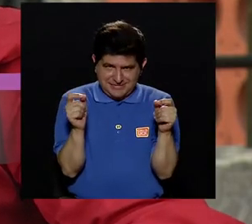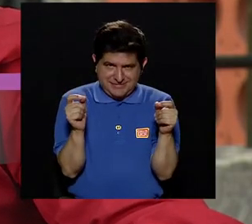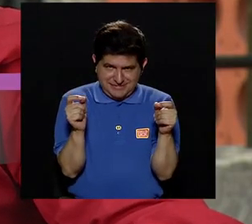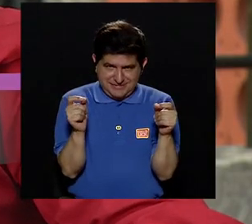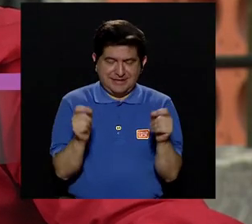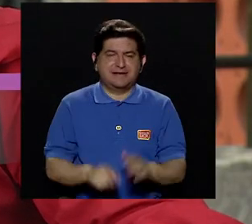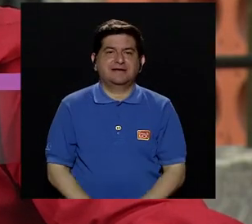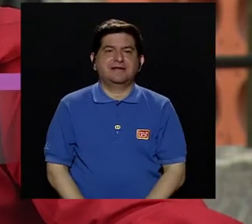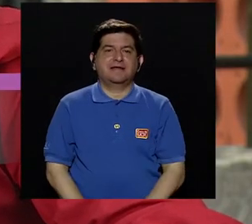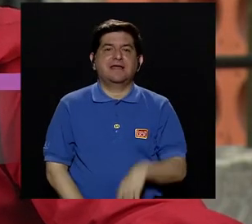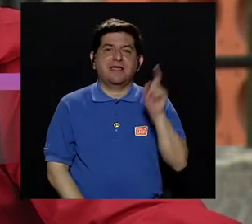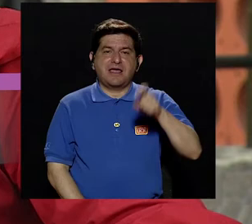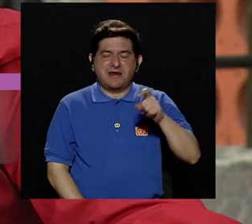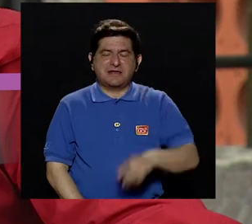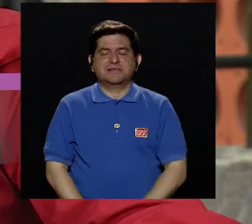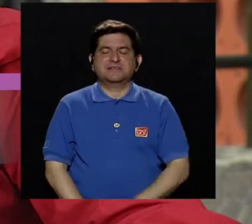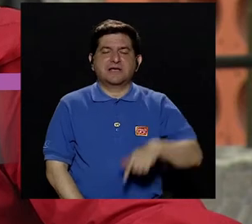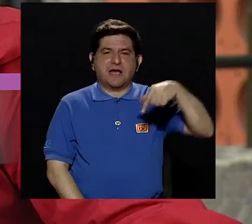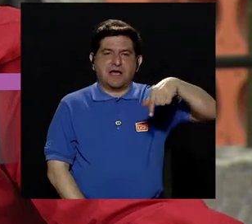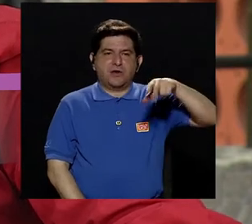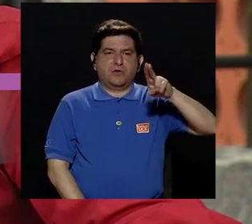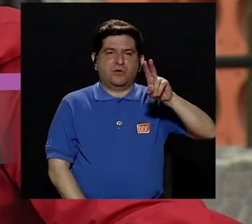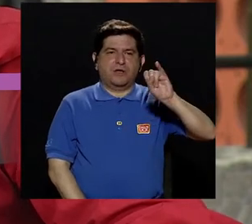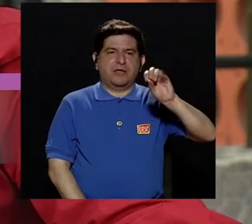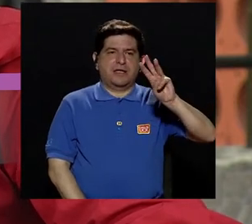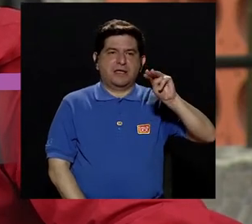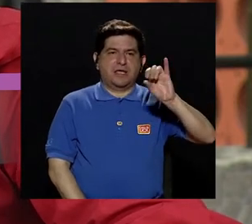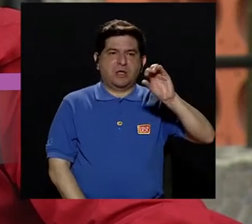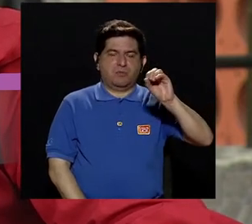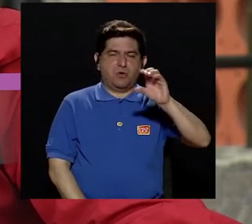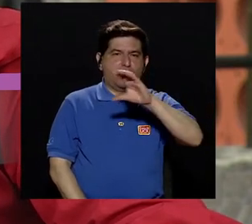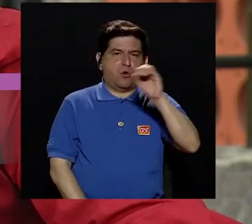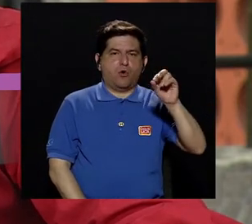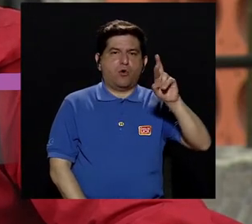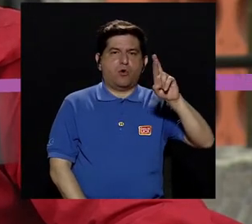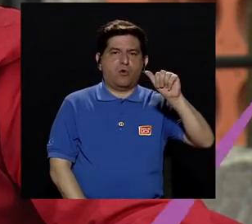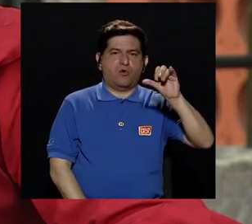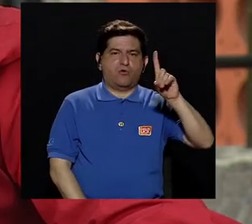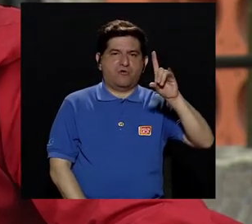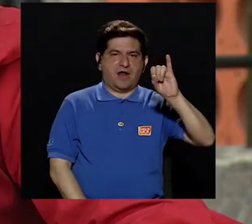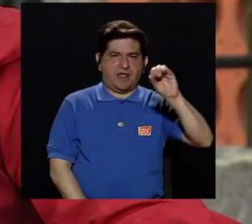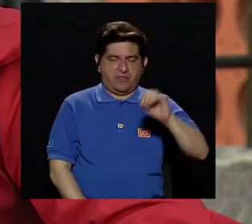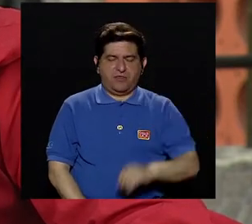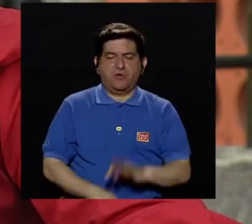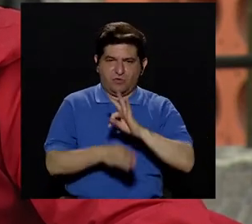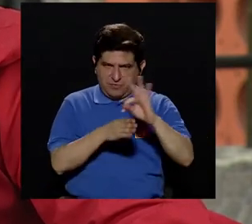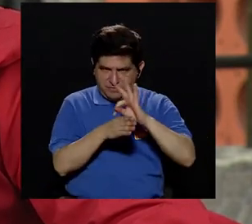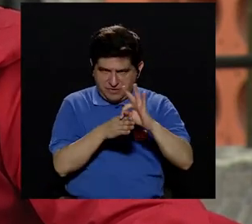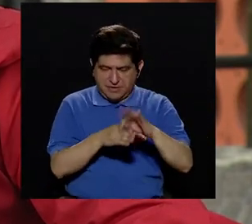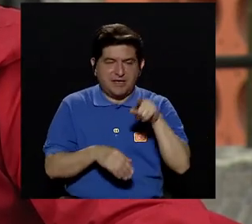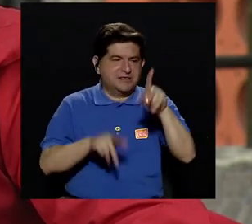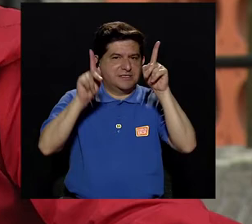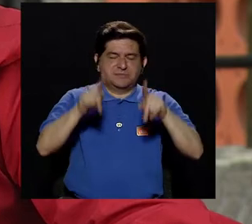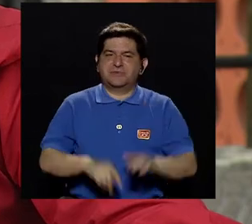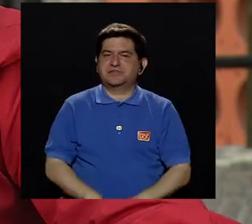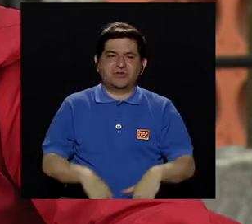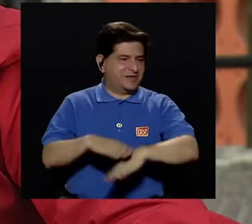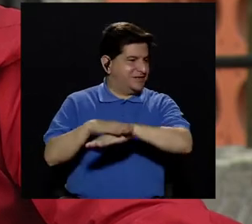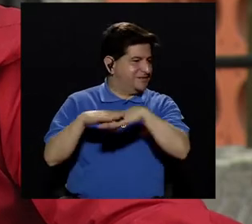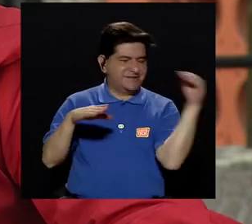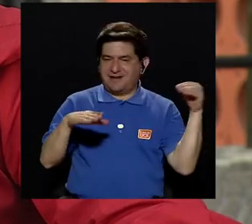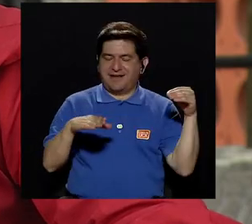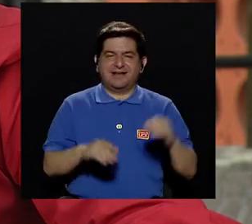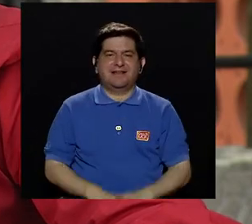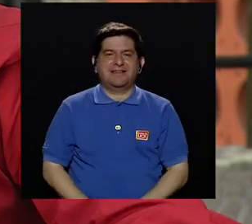por ejemplo, y que tuvieron que recibir quimioterapia y radioterapia dentro de ese tratamiento. Entonces, esas personas definitivamente están excluidas